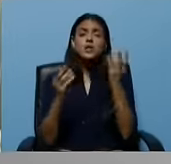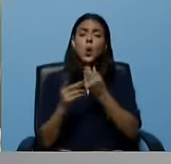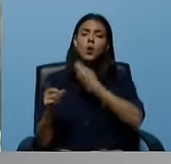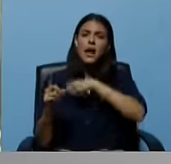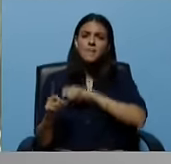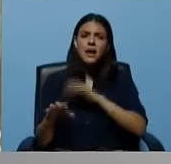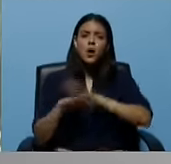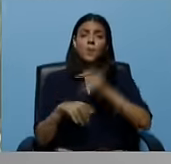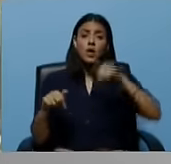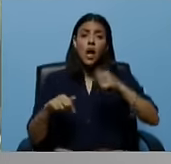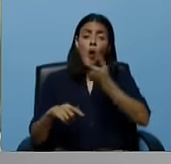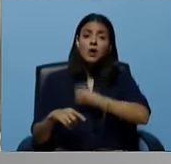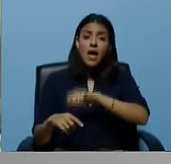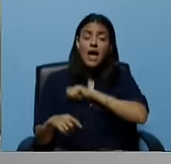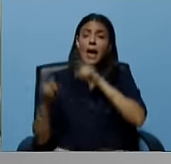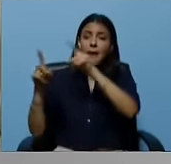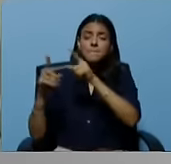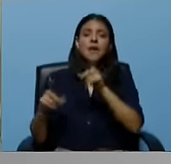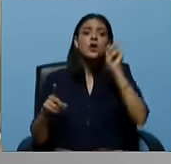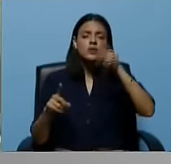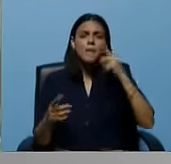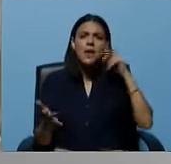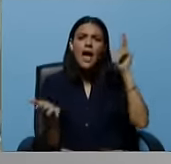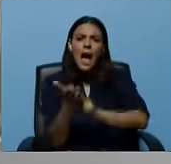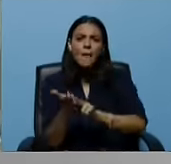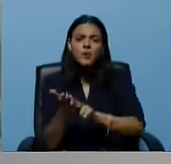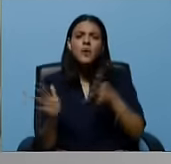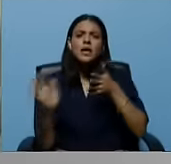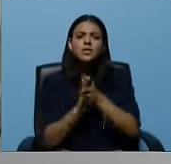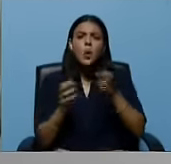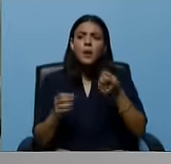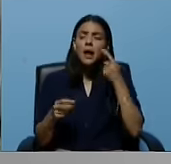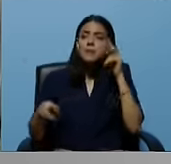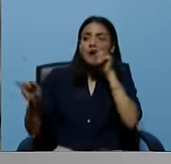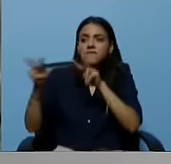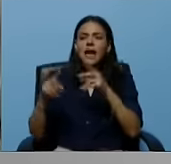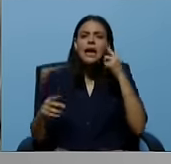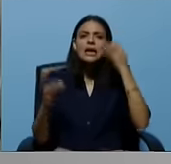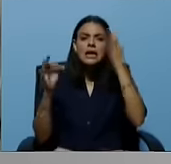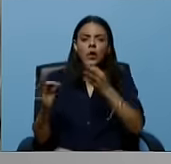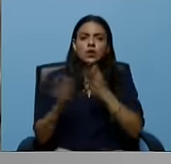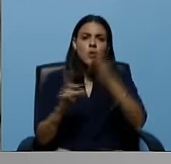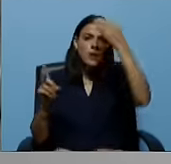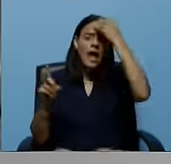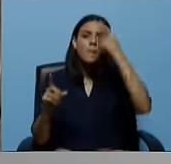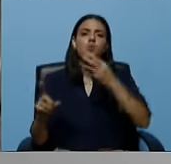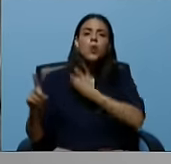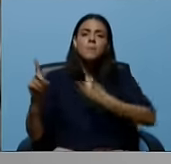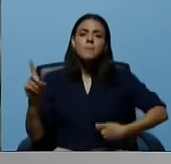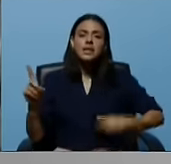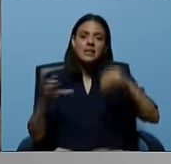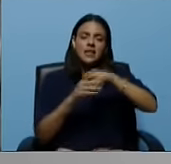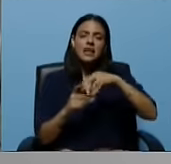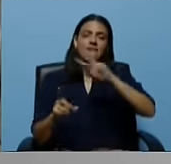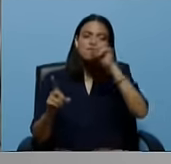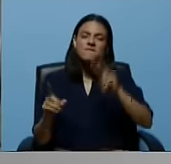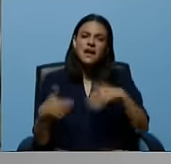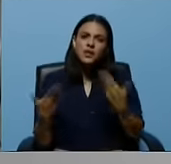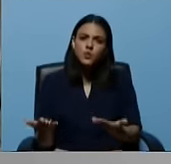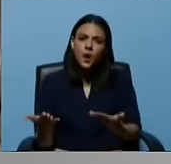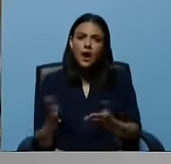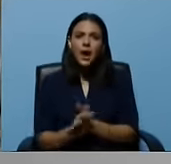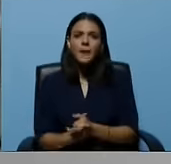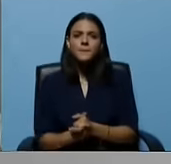el Senado español también acaba de aprobar esta posibilidad de reconocimiento a Edmundo González Urrutia como presidente electo